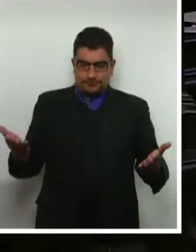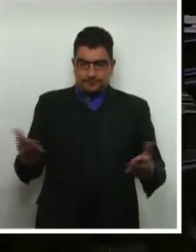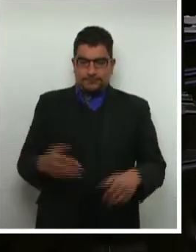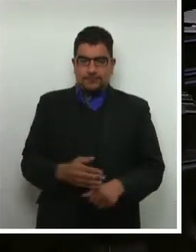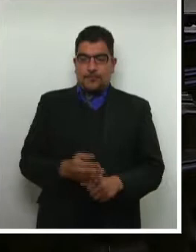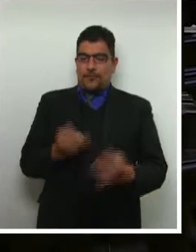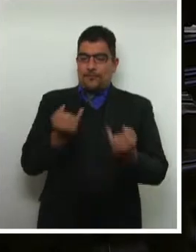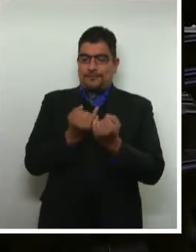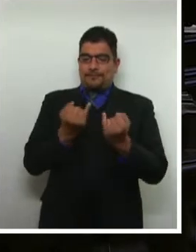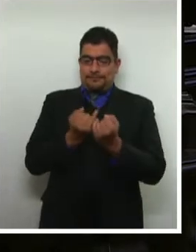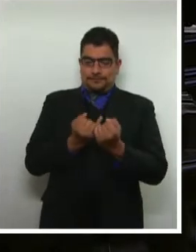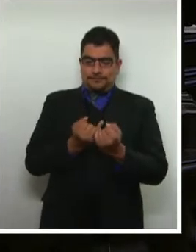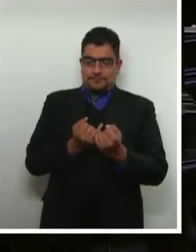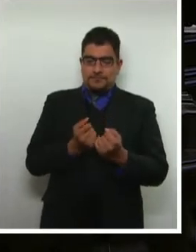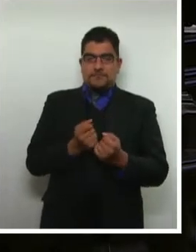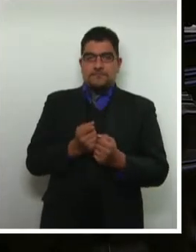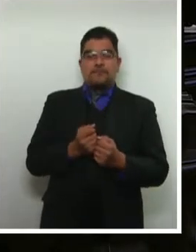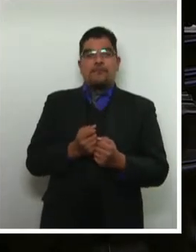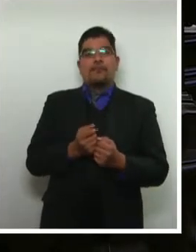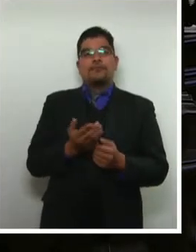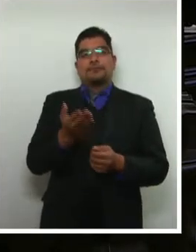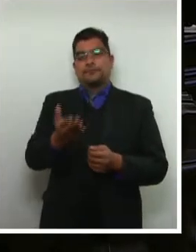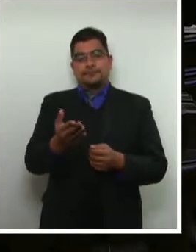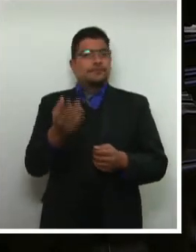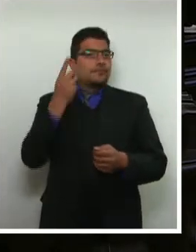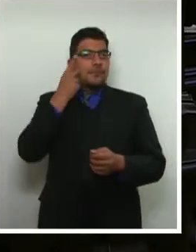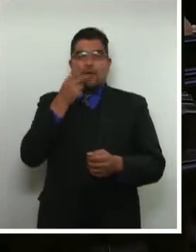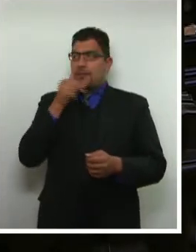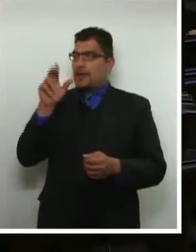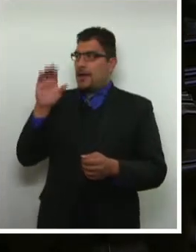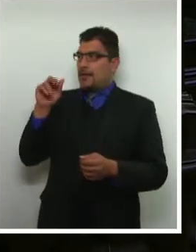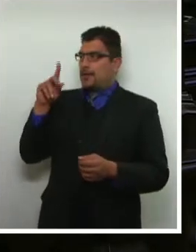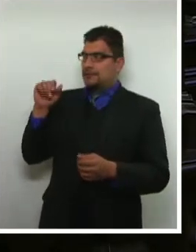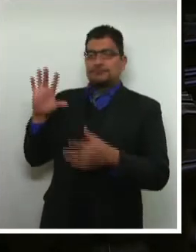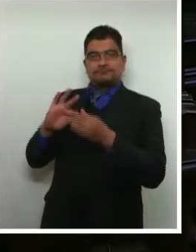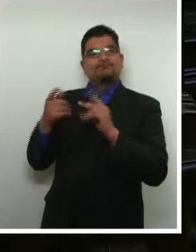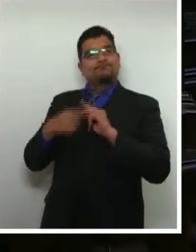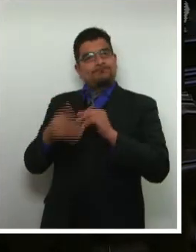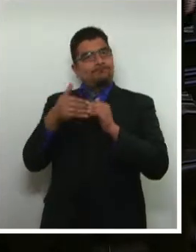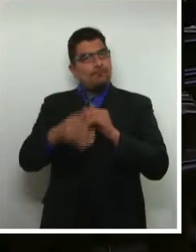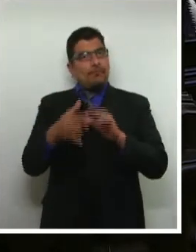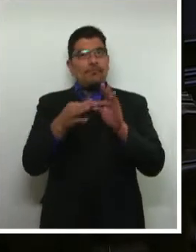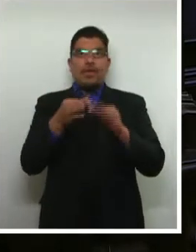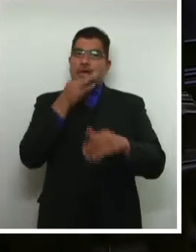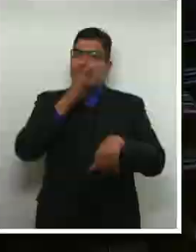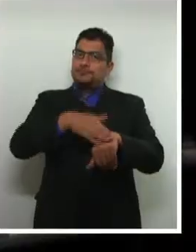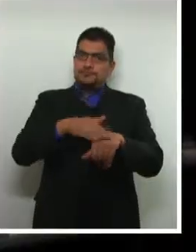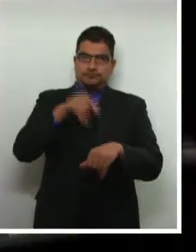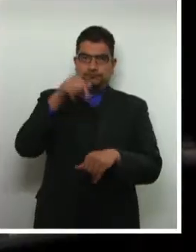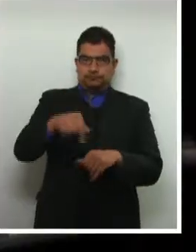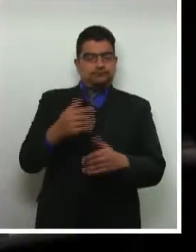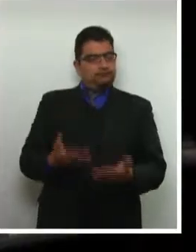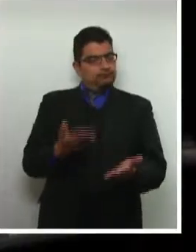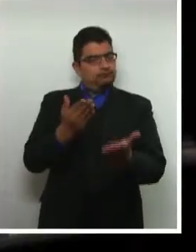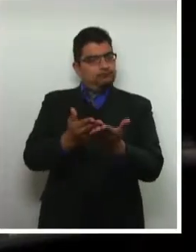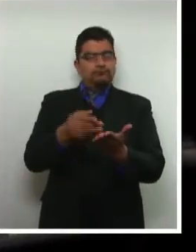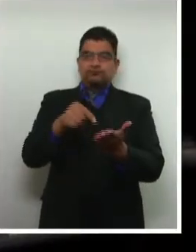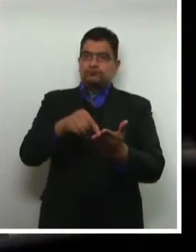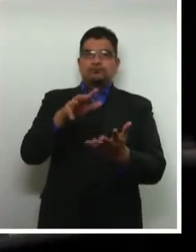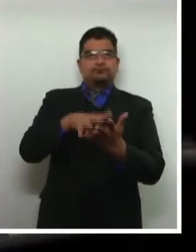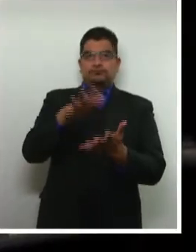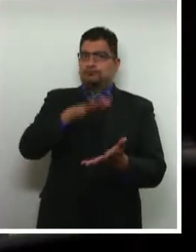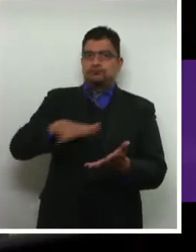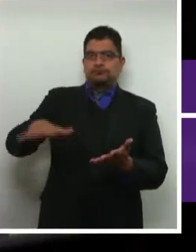al igual que el diputado Cárdenas, inicio diciendo que este es un asunto de la